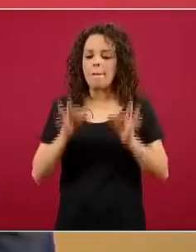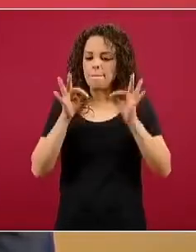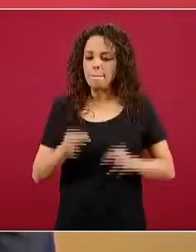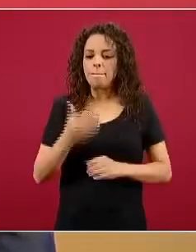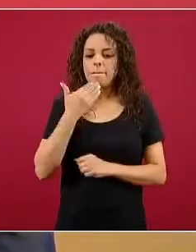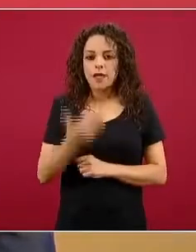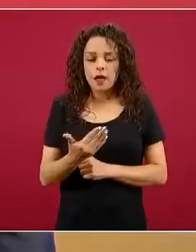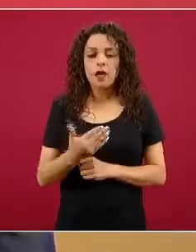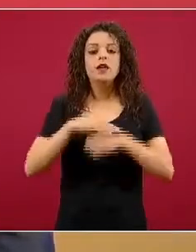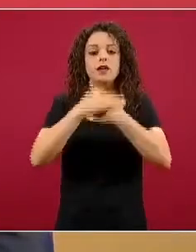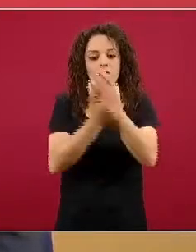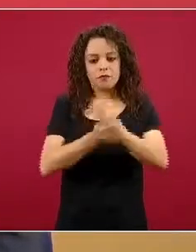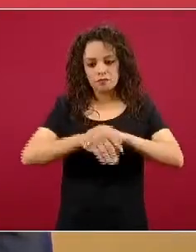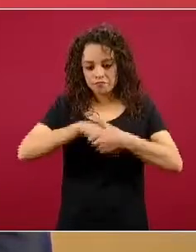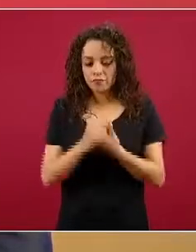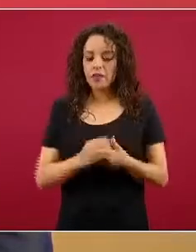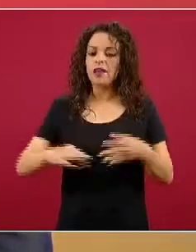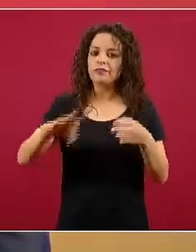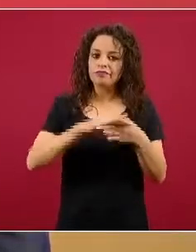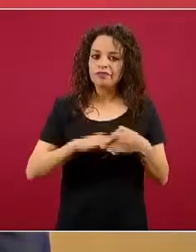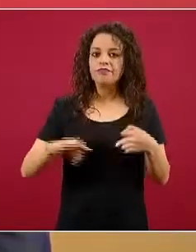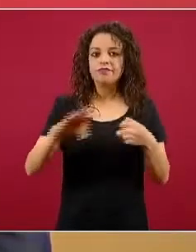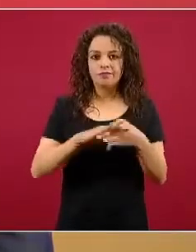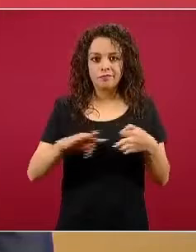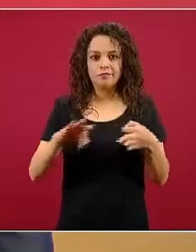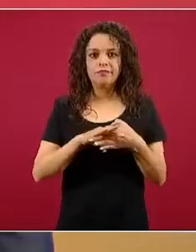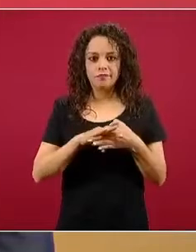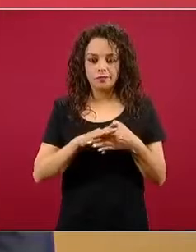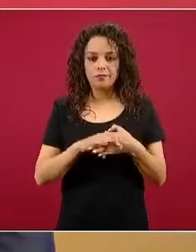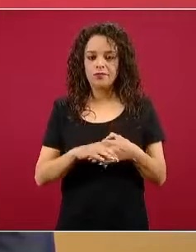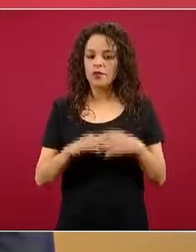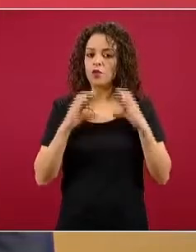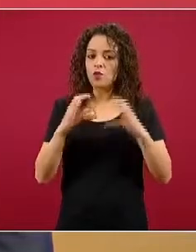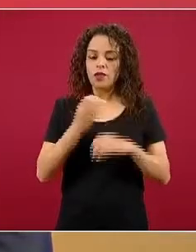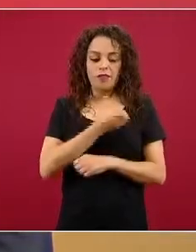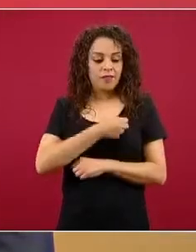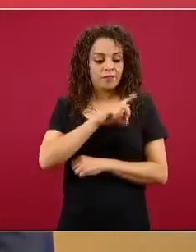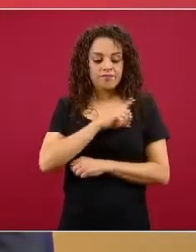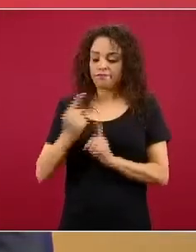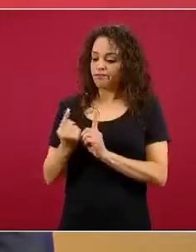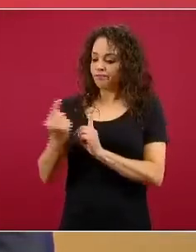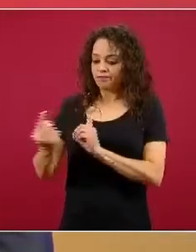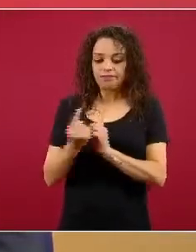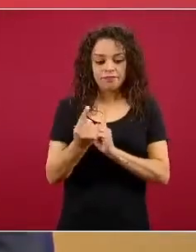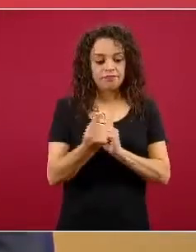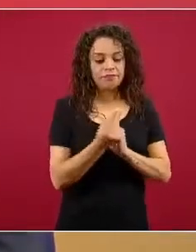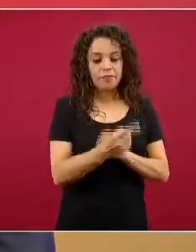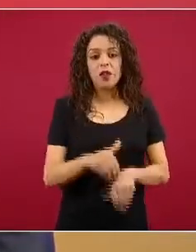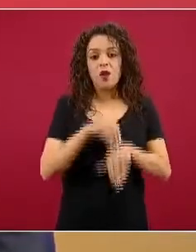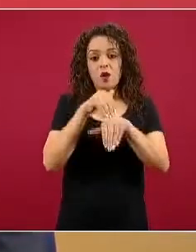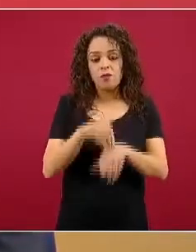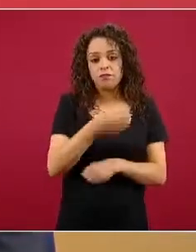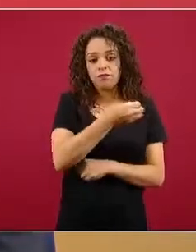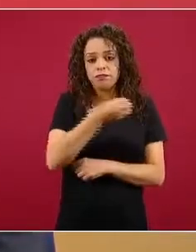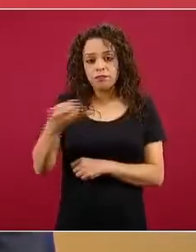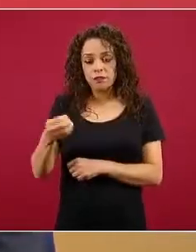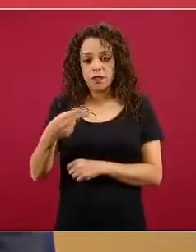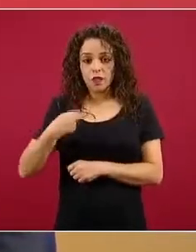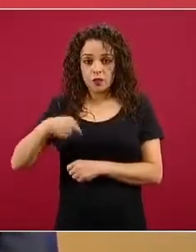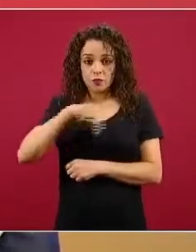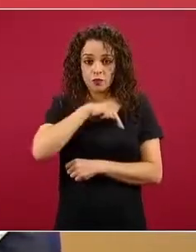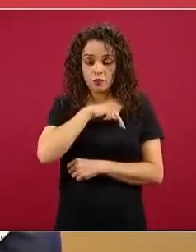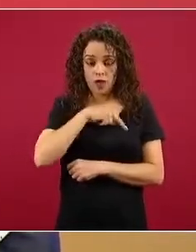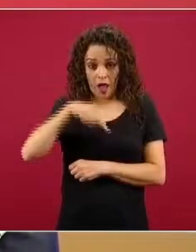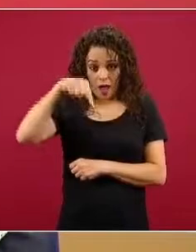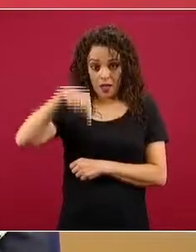las manos frecuentemente, han mantenido su sana distancia y han hecho caso a lo que nosotros desde